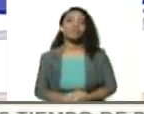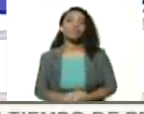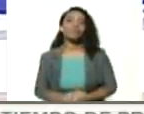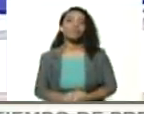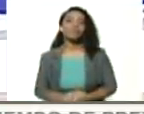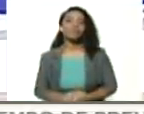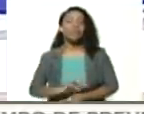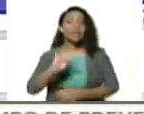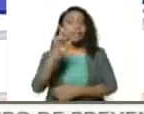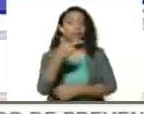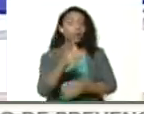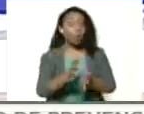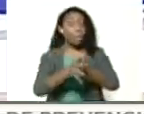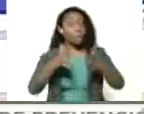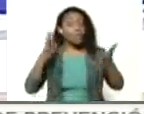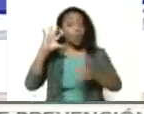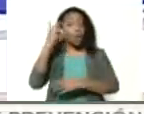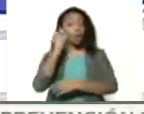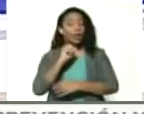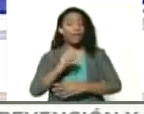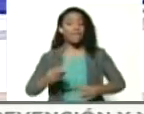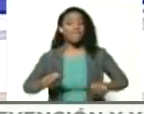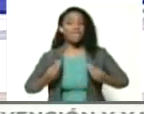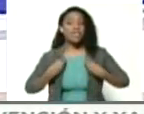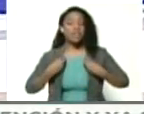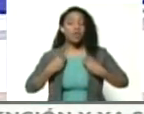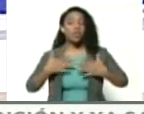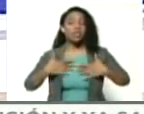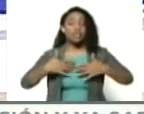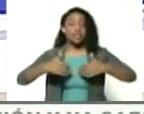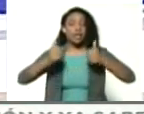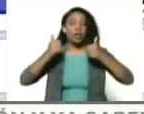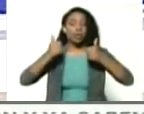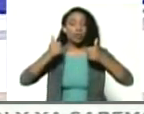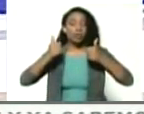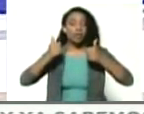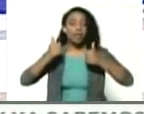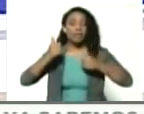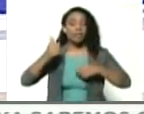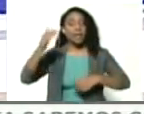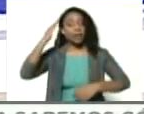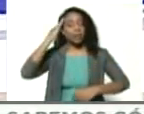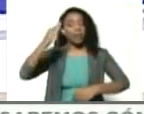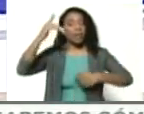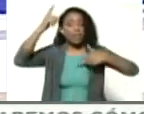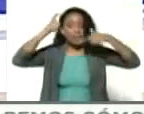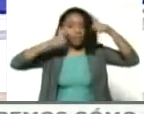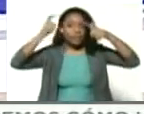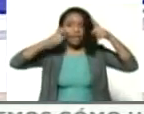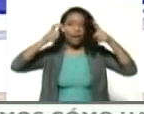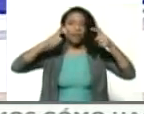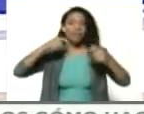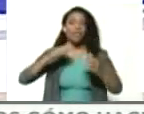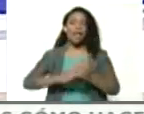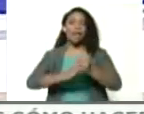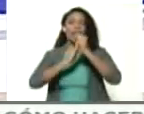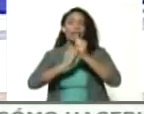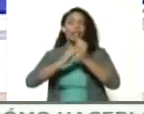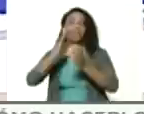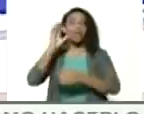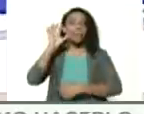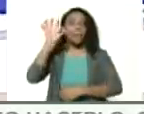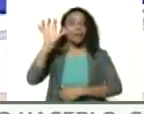El segundo inmenso logro fue el rescate vivo, sano y salvo, del comandante Chávez, del líder del país,